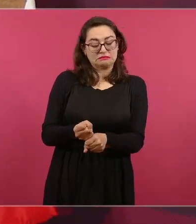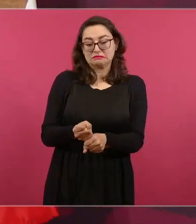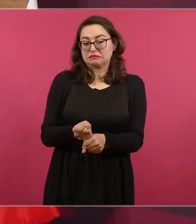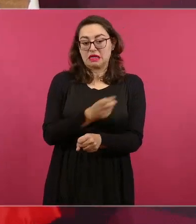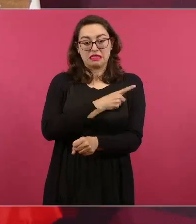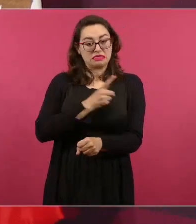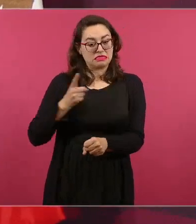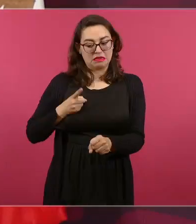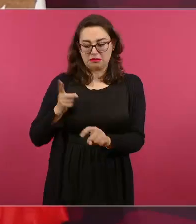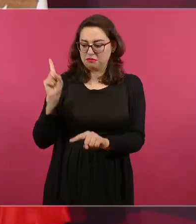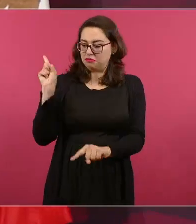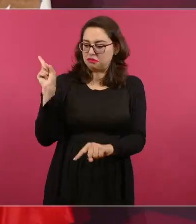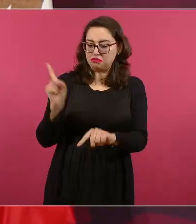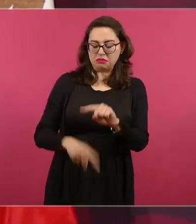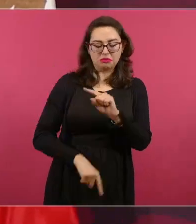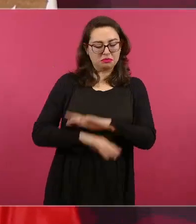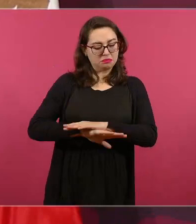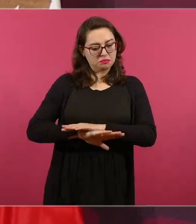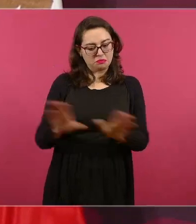Morelos,